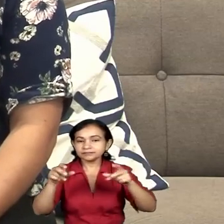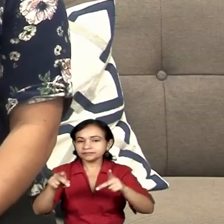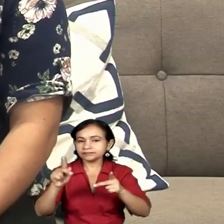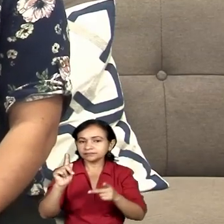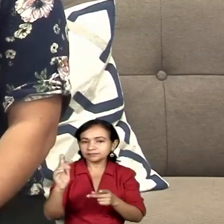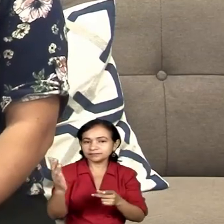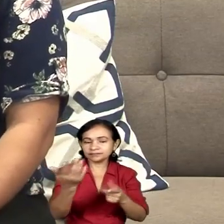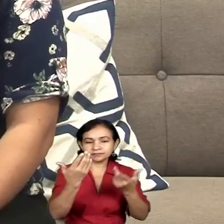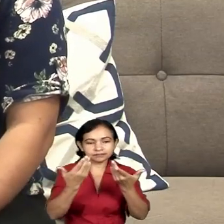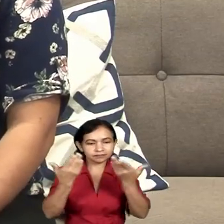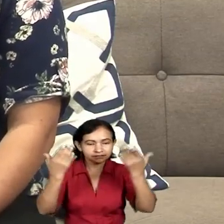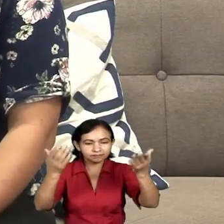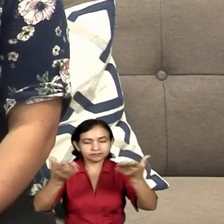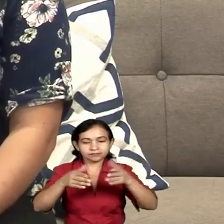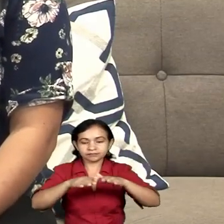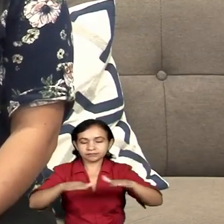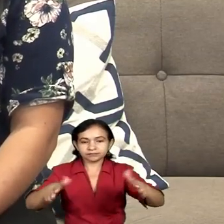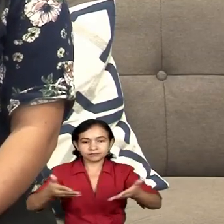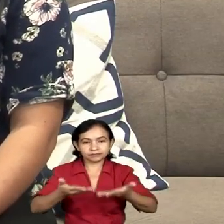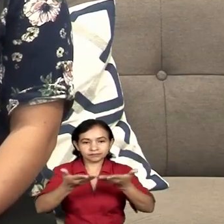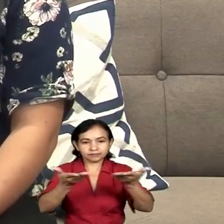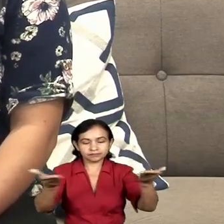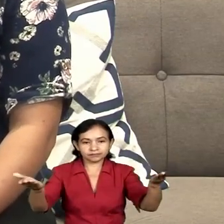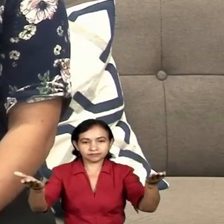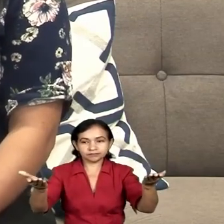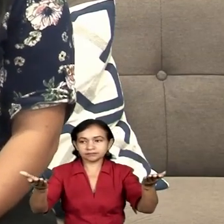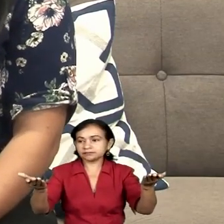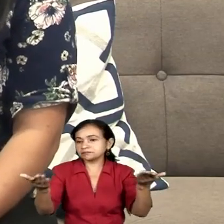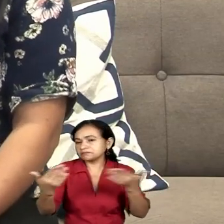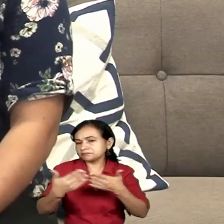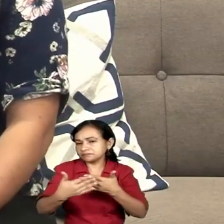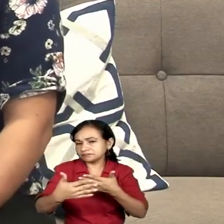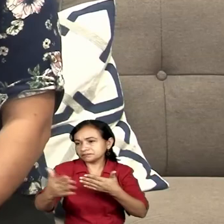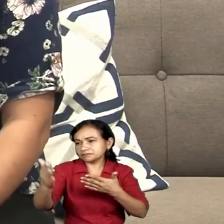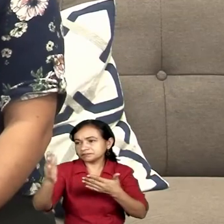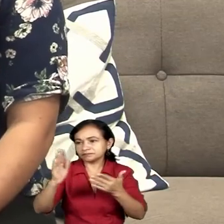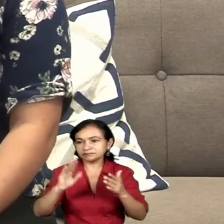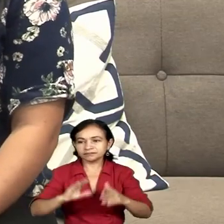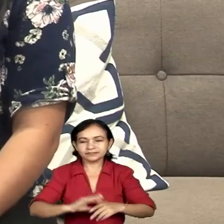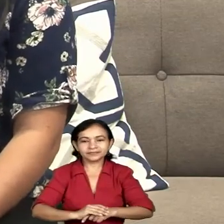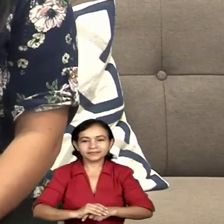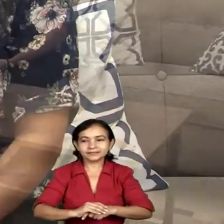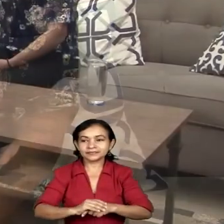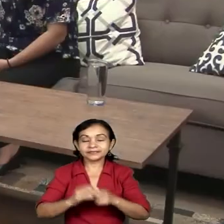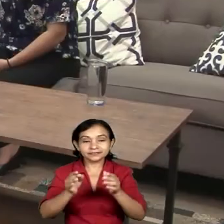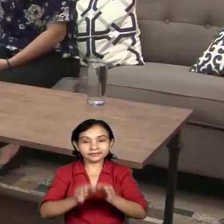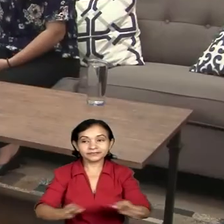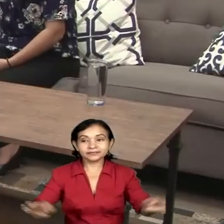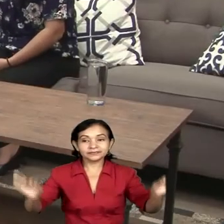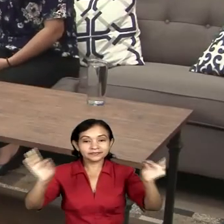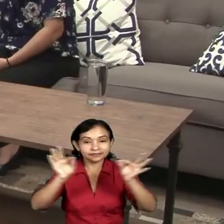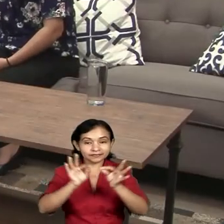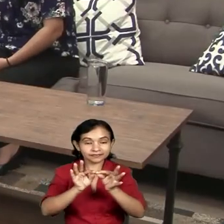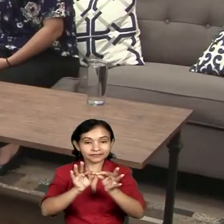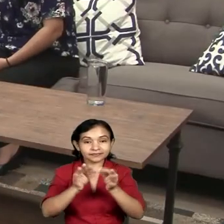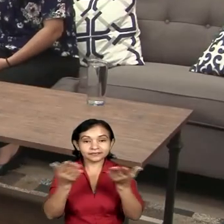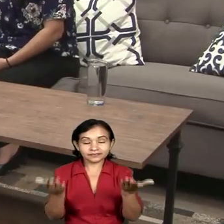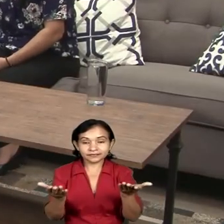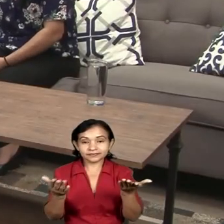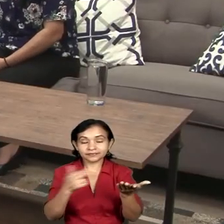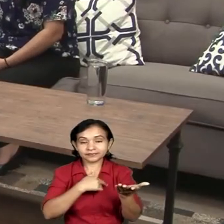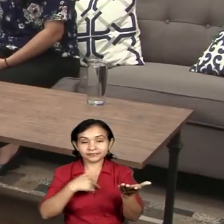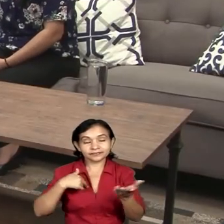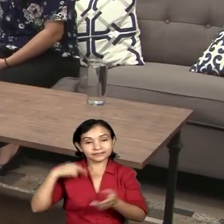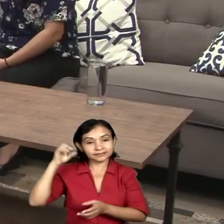los productos nacionales para ofrecerle hasta prácticamente en su casa. Importante, ¿no? Ahí está, ese es el